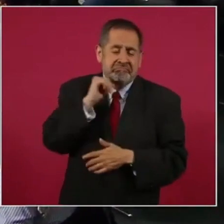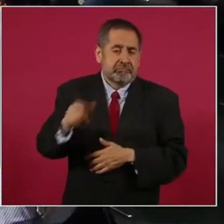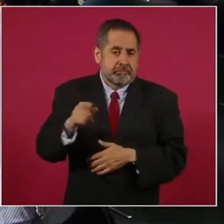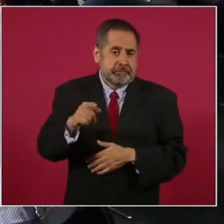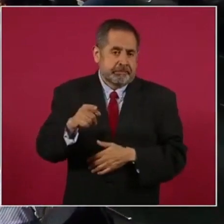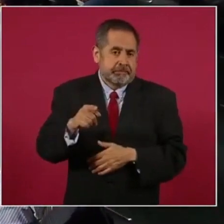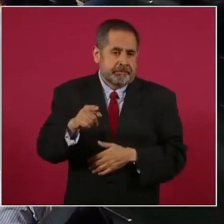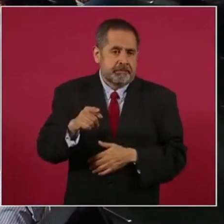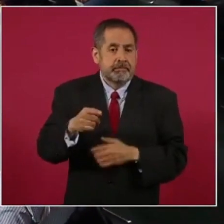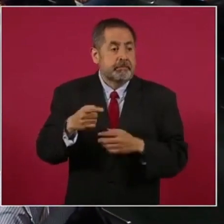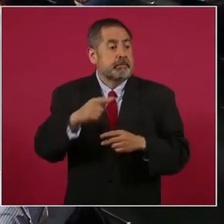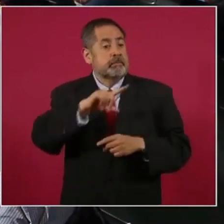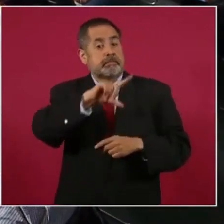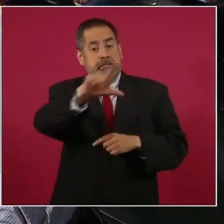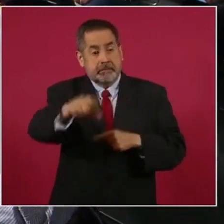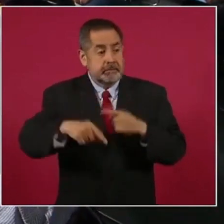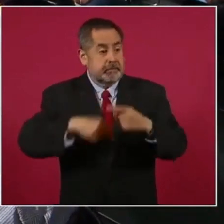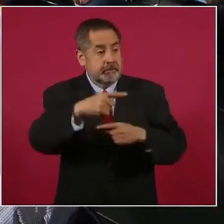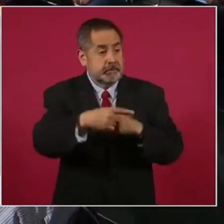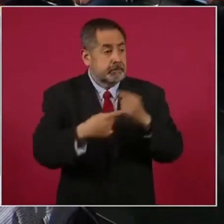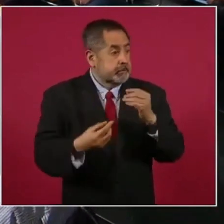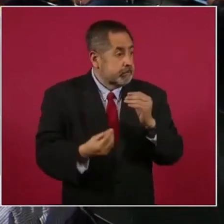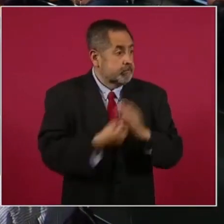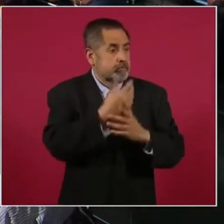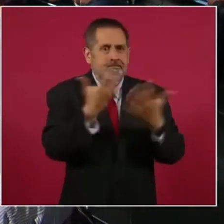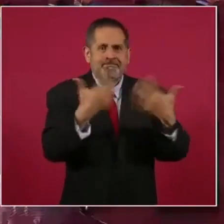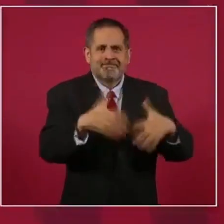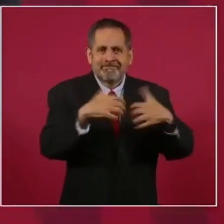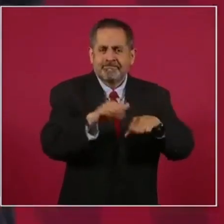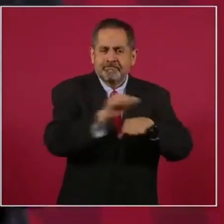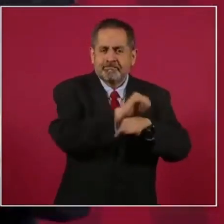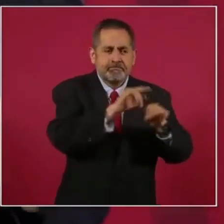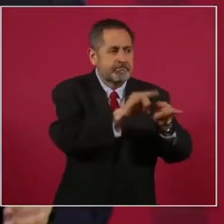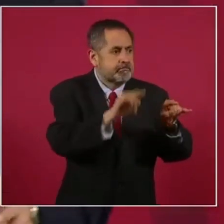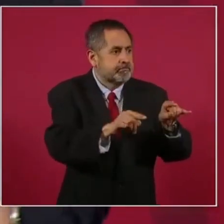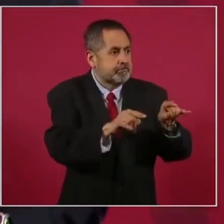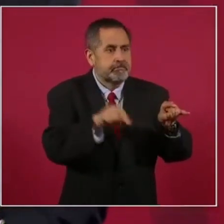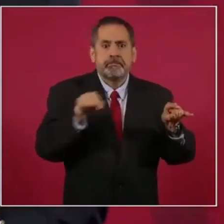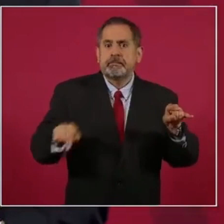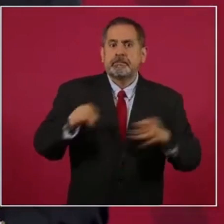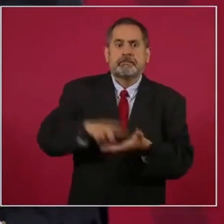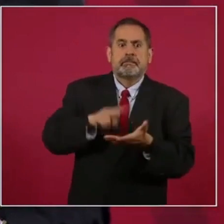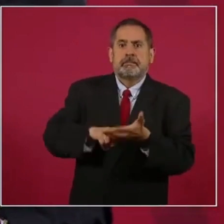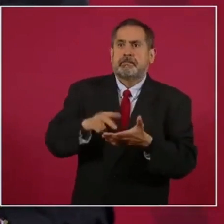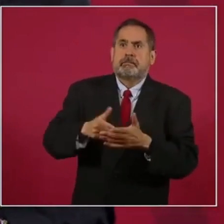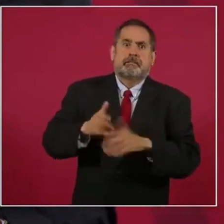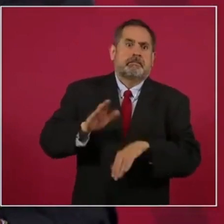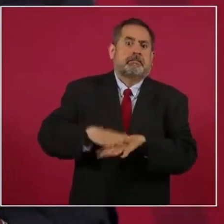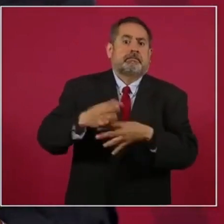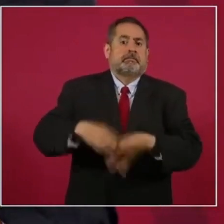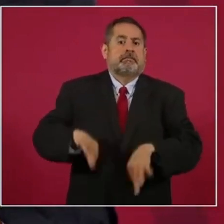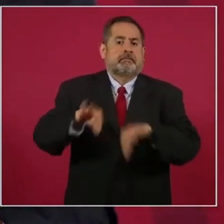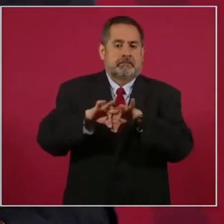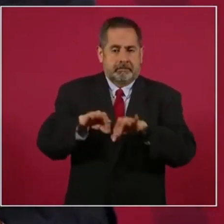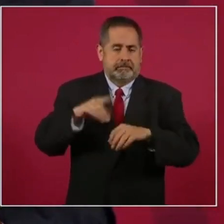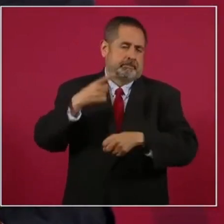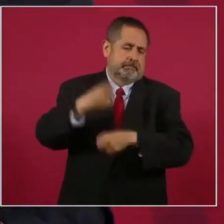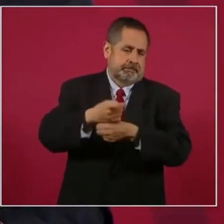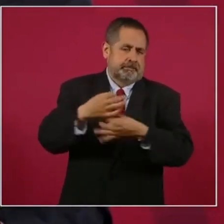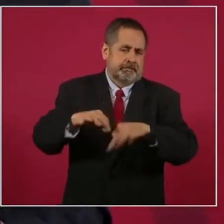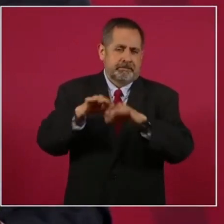la industria automotriz, pues se convierte el petróleo en una materia